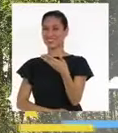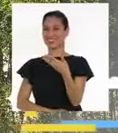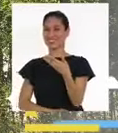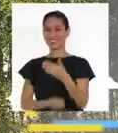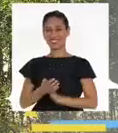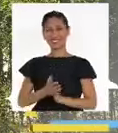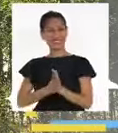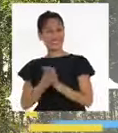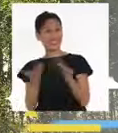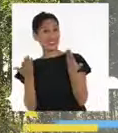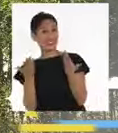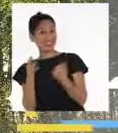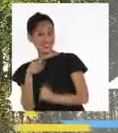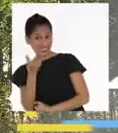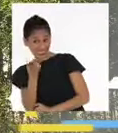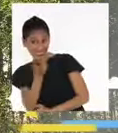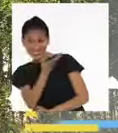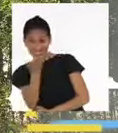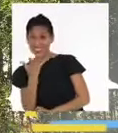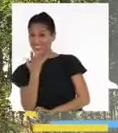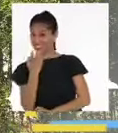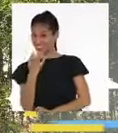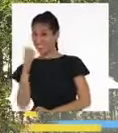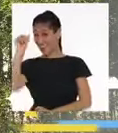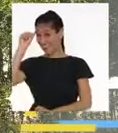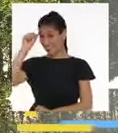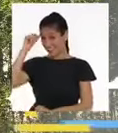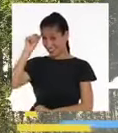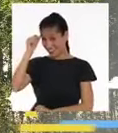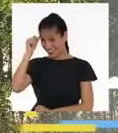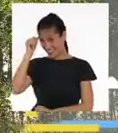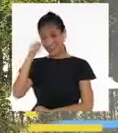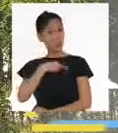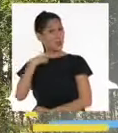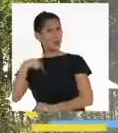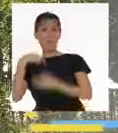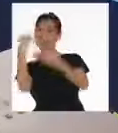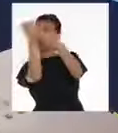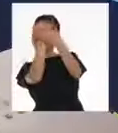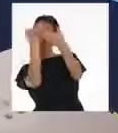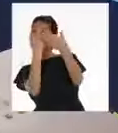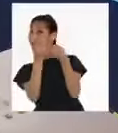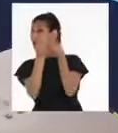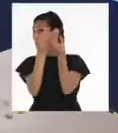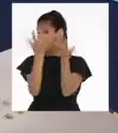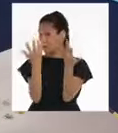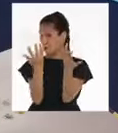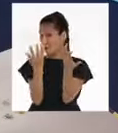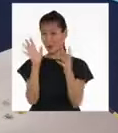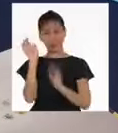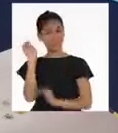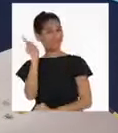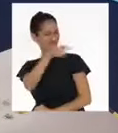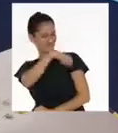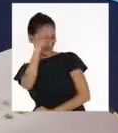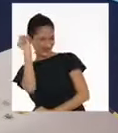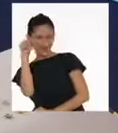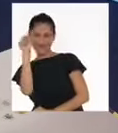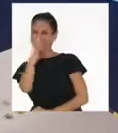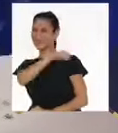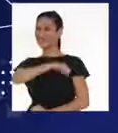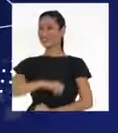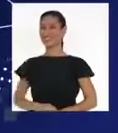¿les gustaría recordar cómo elaboramos nuestro gráfico de barras? Me parece muy bien.